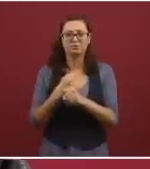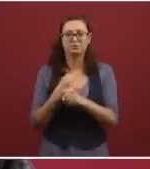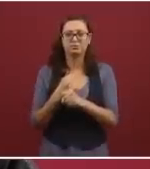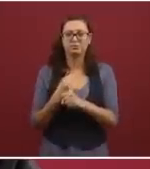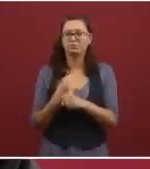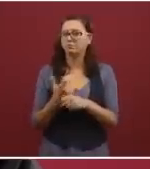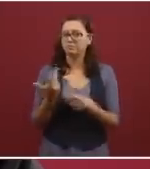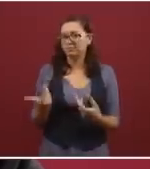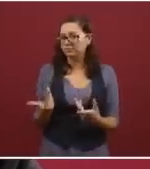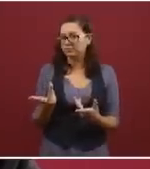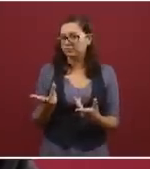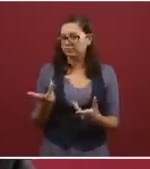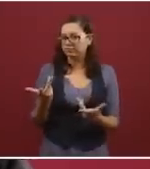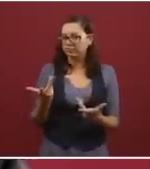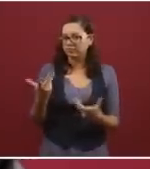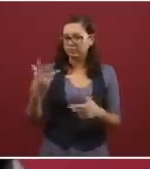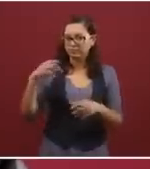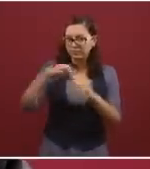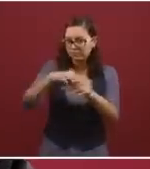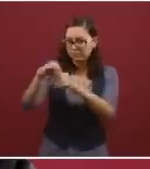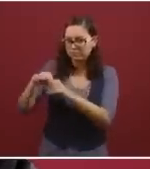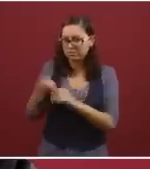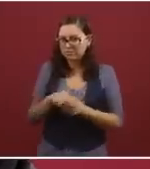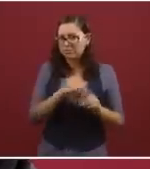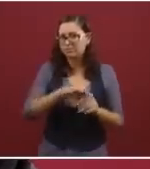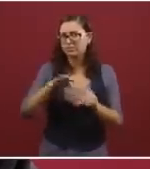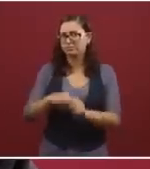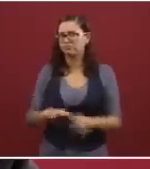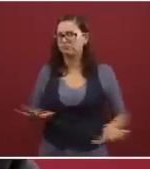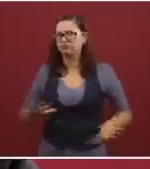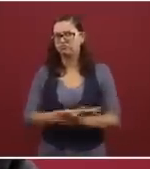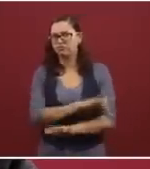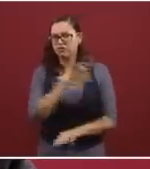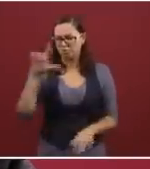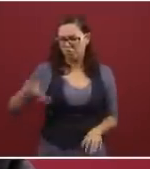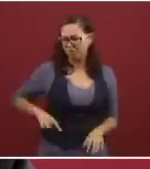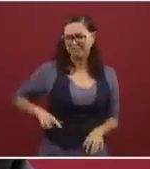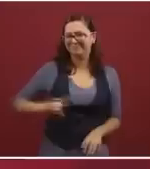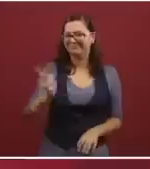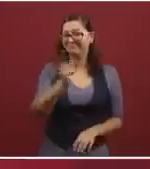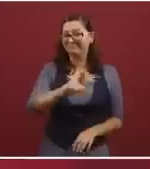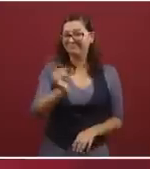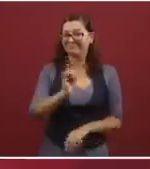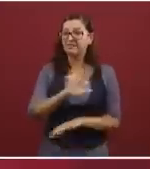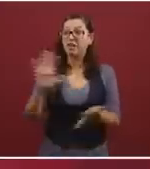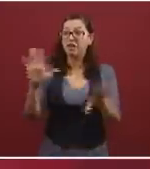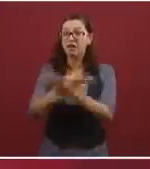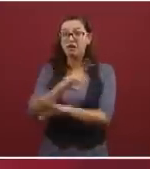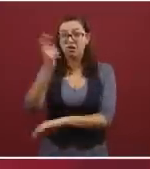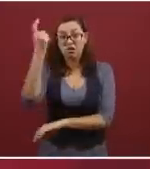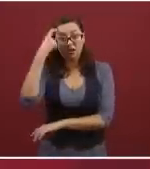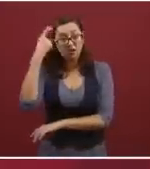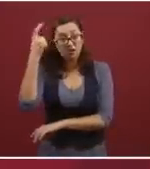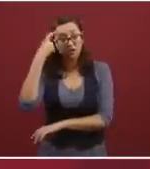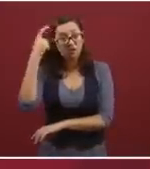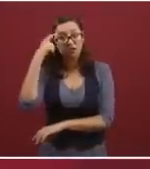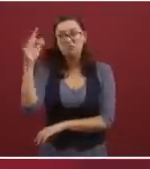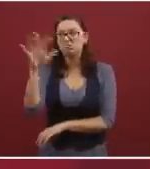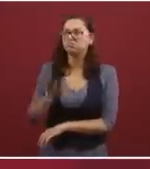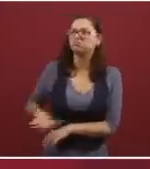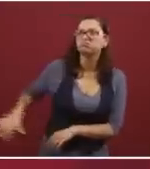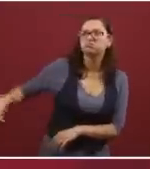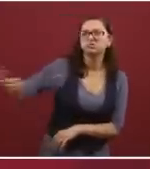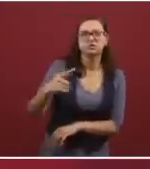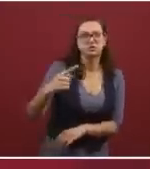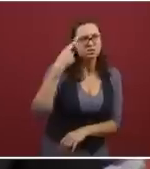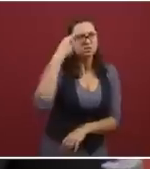O sea, un cambio de mentalidad. Siempre he dicho, hay veces que